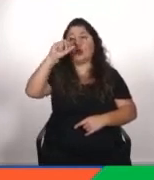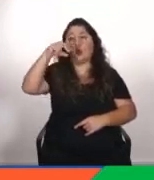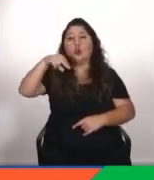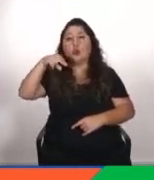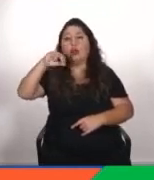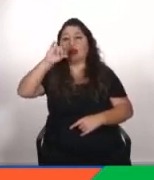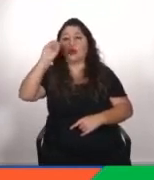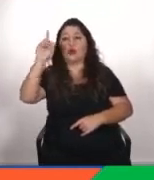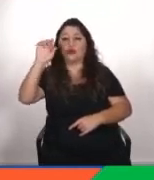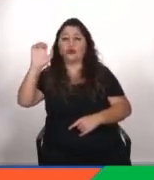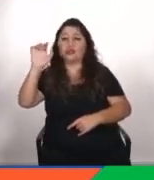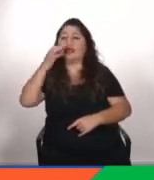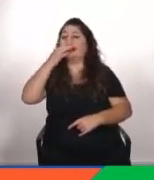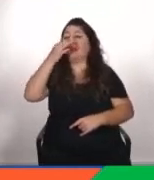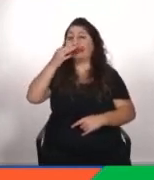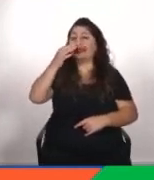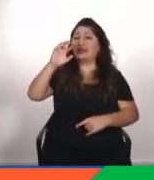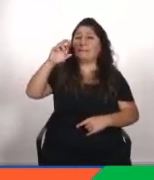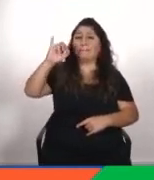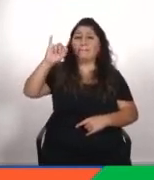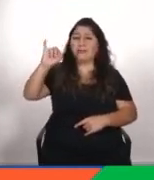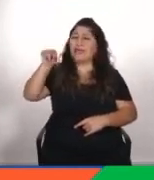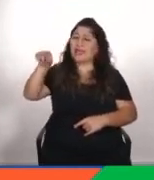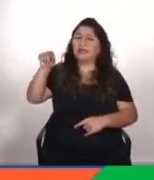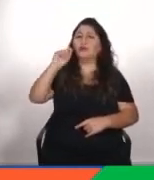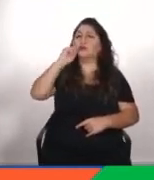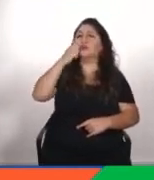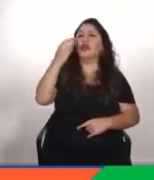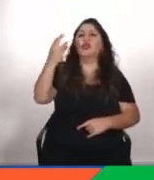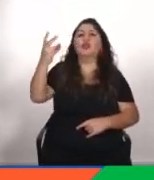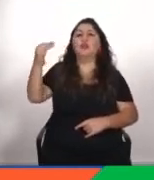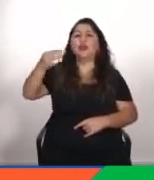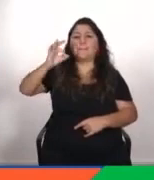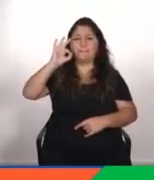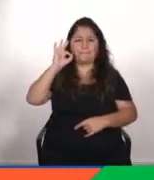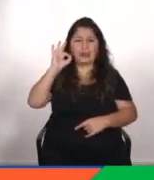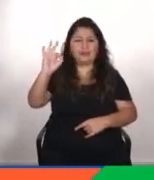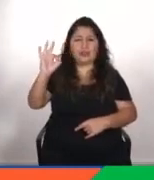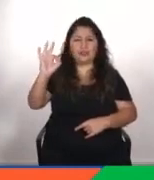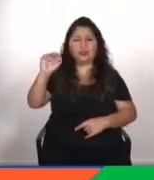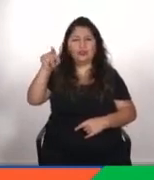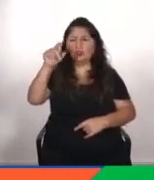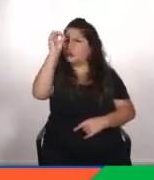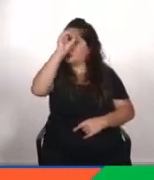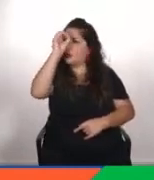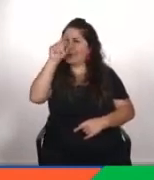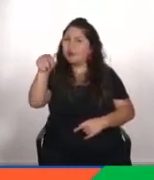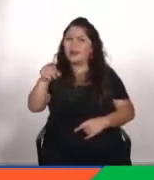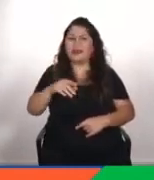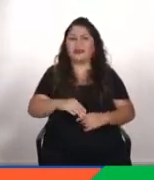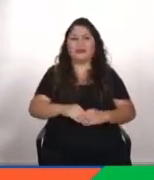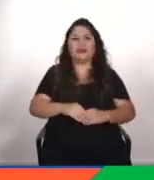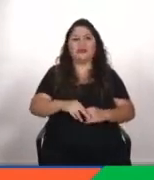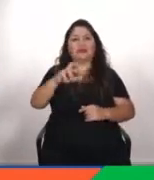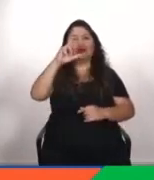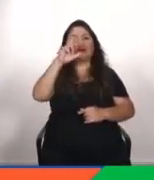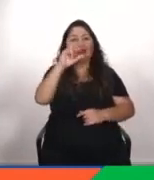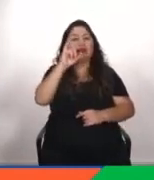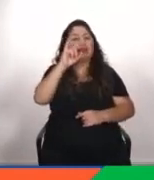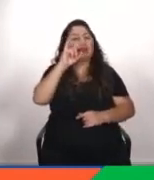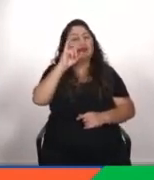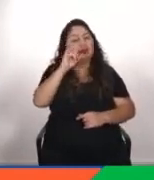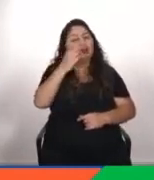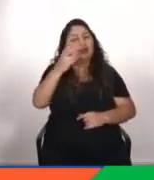a pi como el número de la perfección? O sea, fue específico. Pi como el número de la perfección.